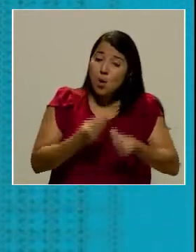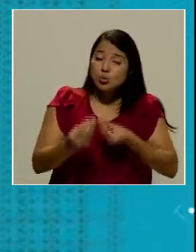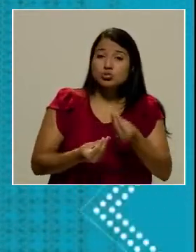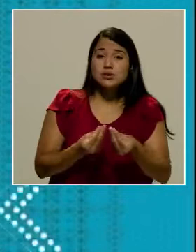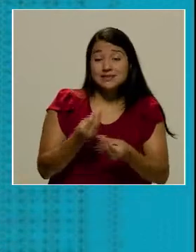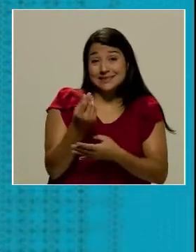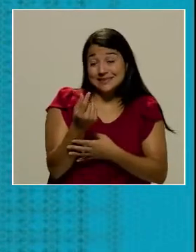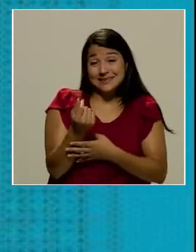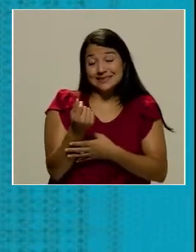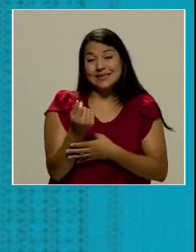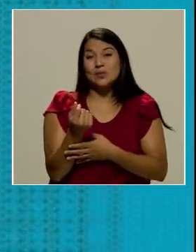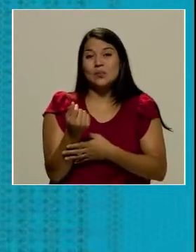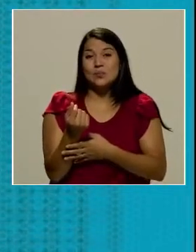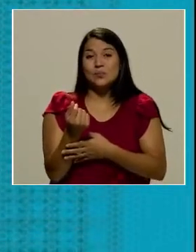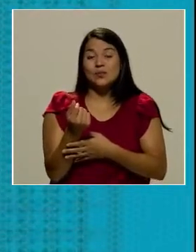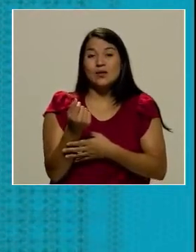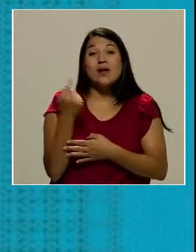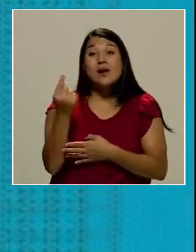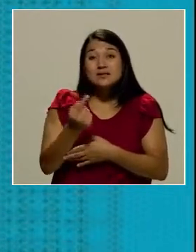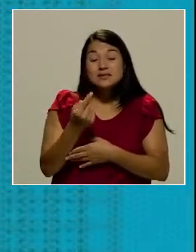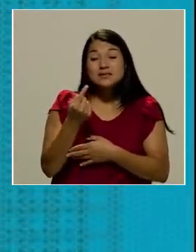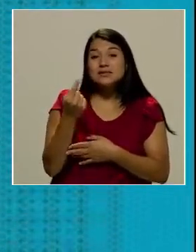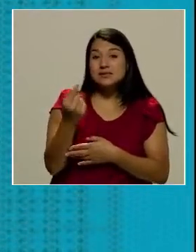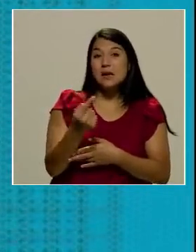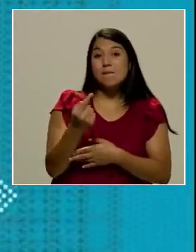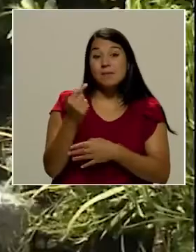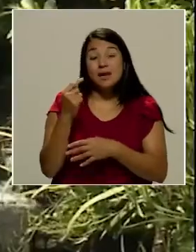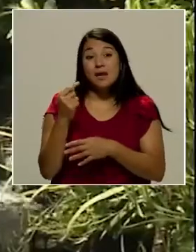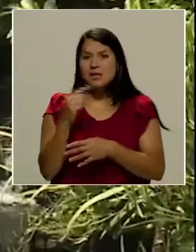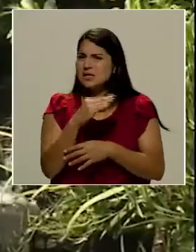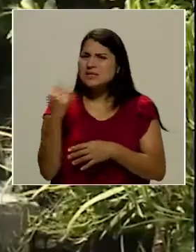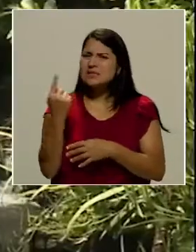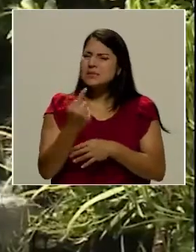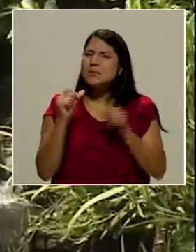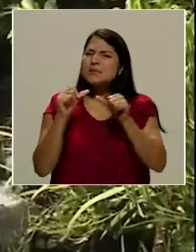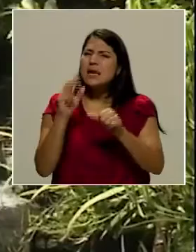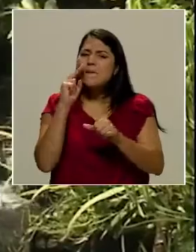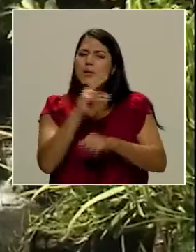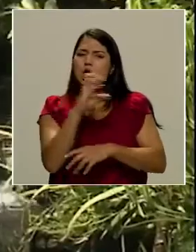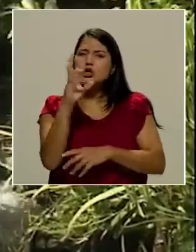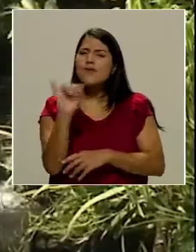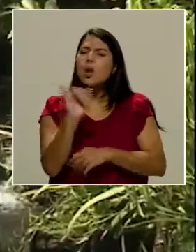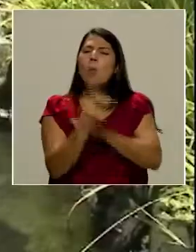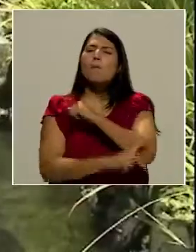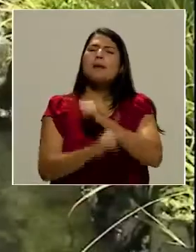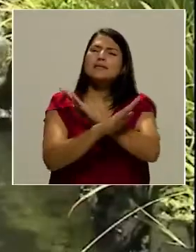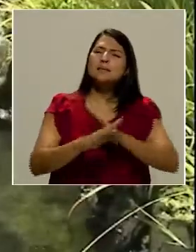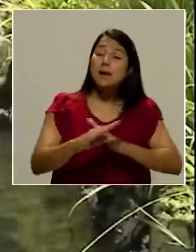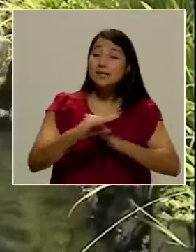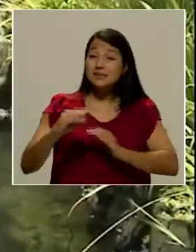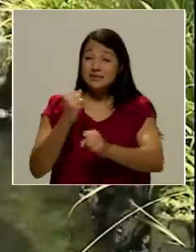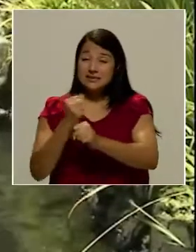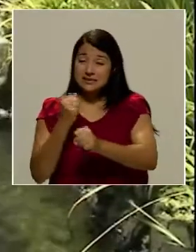siempre nos han hecho ver a nivel internacional como un país de paz y muy trabajador. El sector también expresó